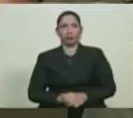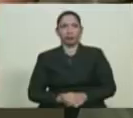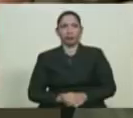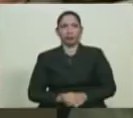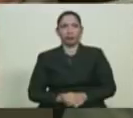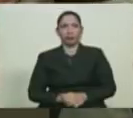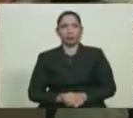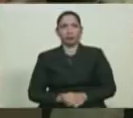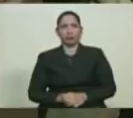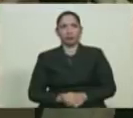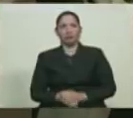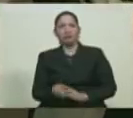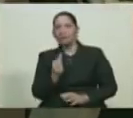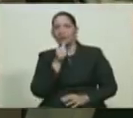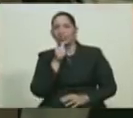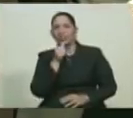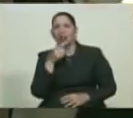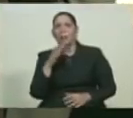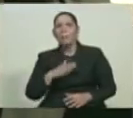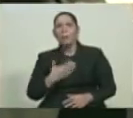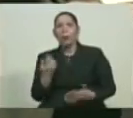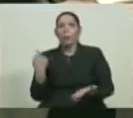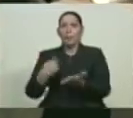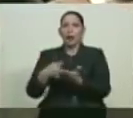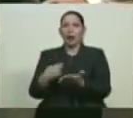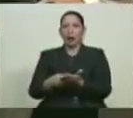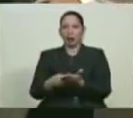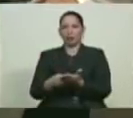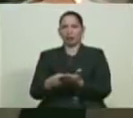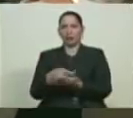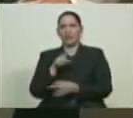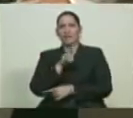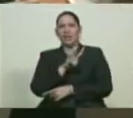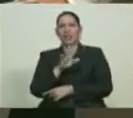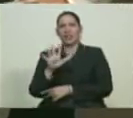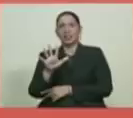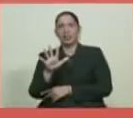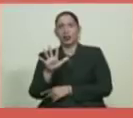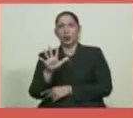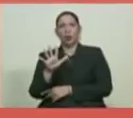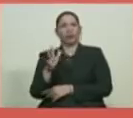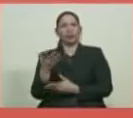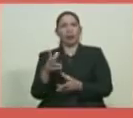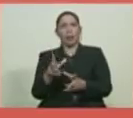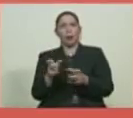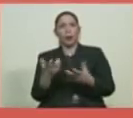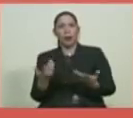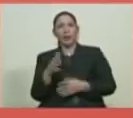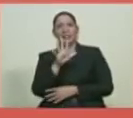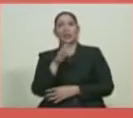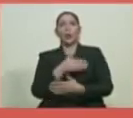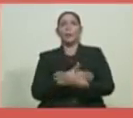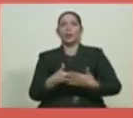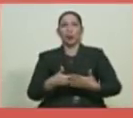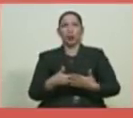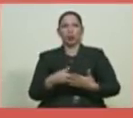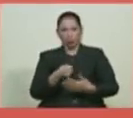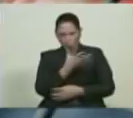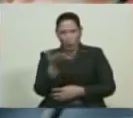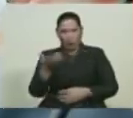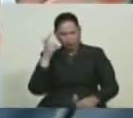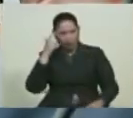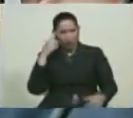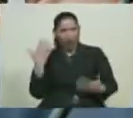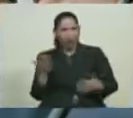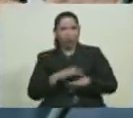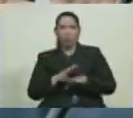¿quién podía pagar estos 25 rubros con un salario mínimo de 5.196.000? Ustedes que van al mercado saben lo que es,